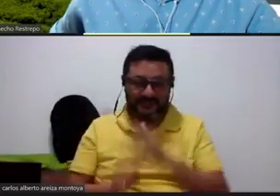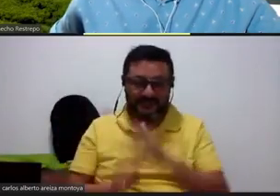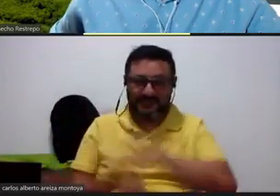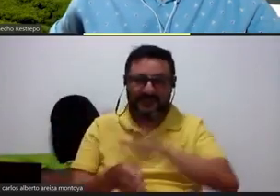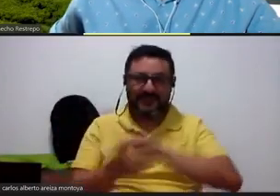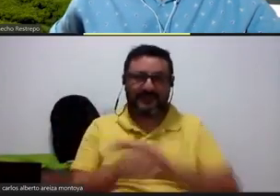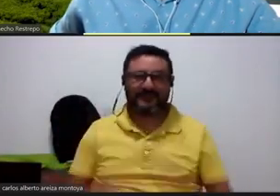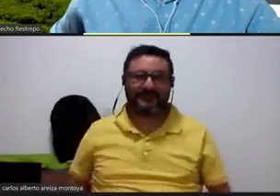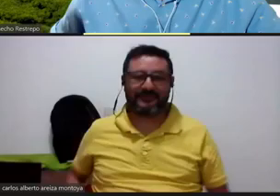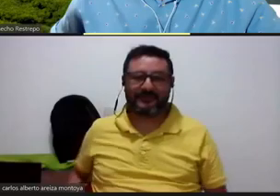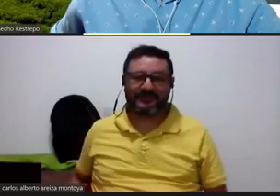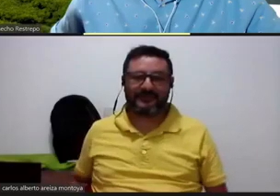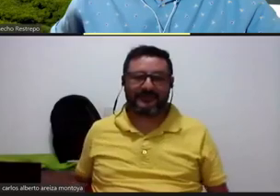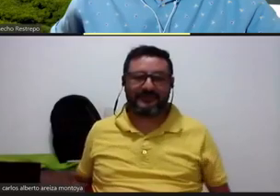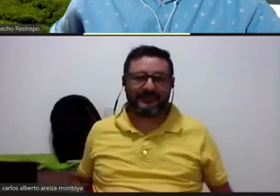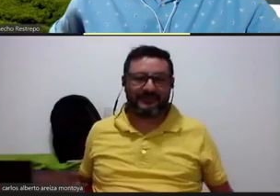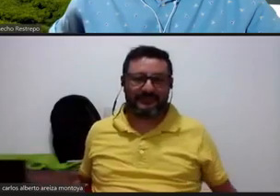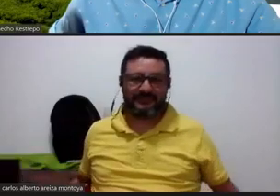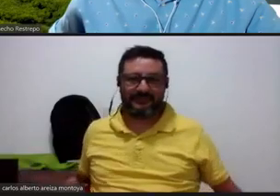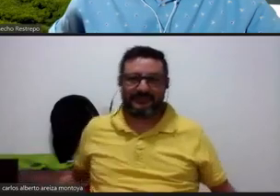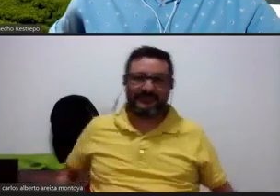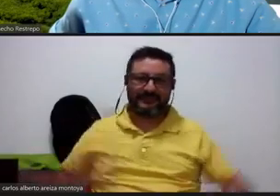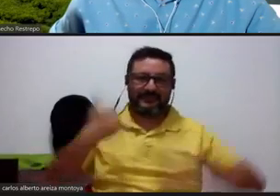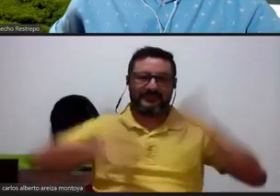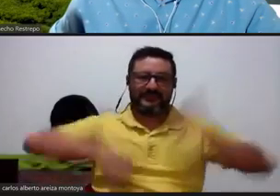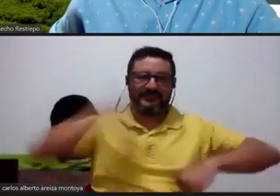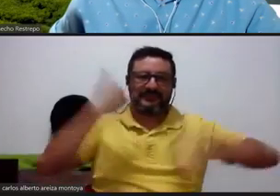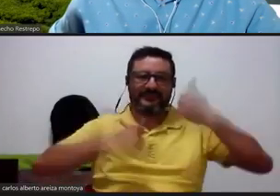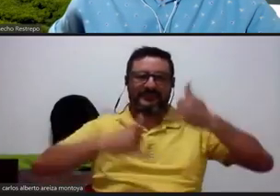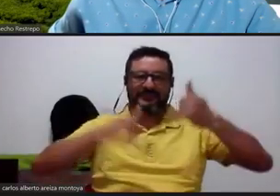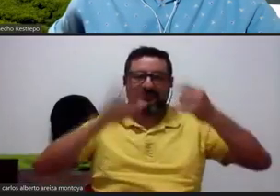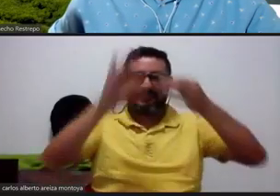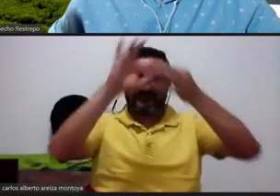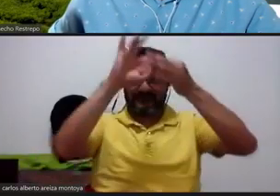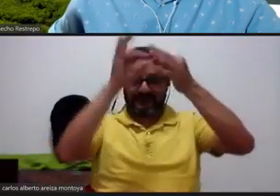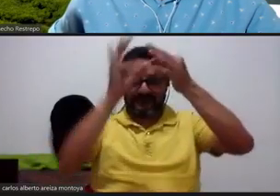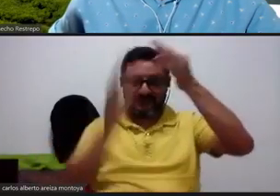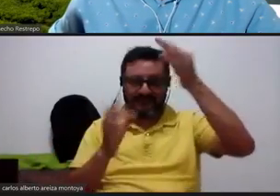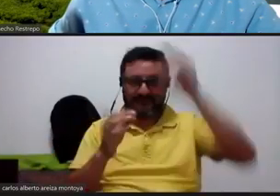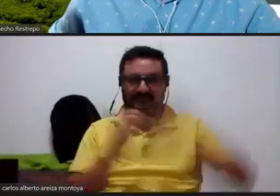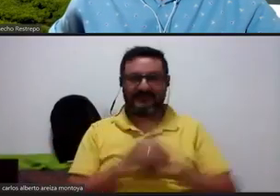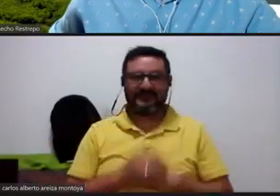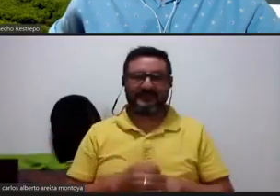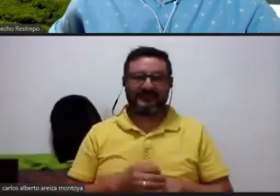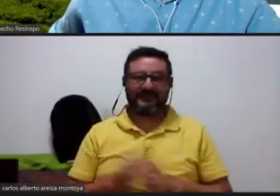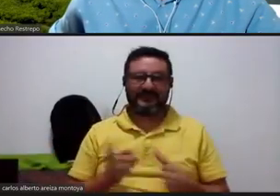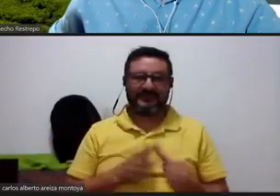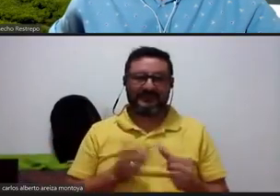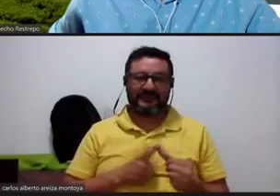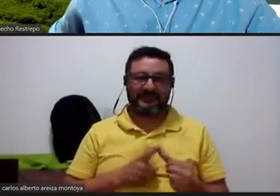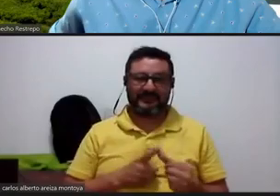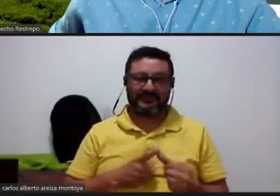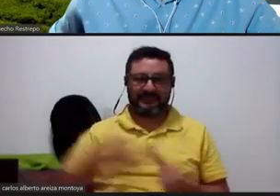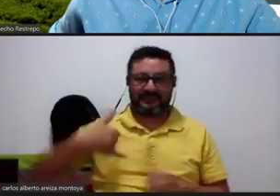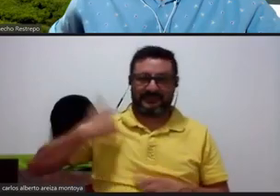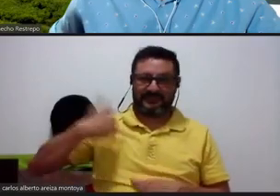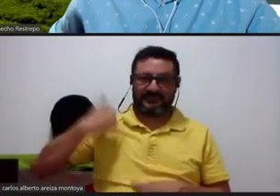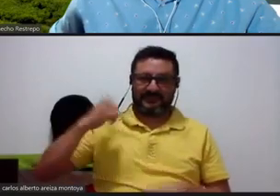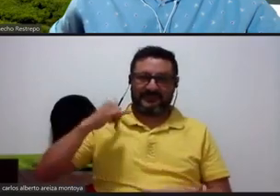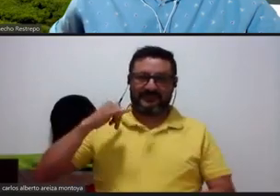Claro. ¿Cuáles Juegos, Sebas? ¿A cuáles Juegos Olímpicos has En tenido la oportunidad? ¿Y los. cuántos te